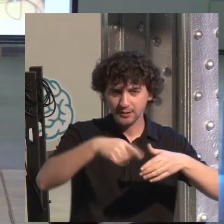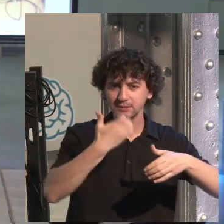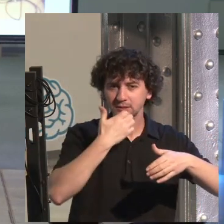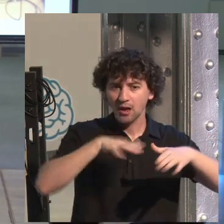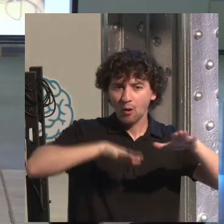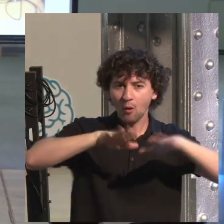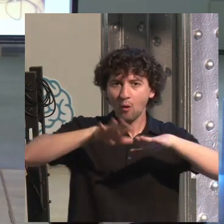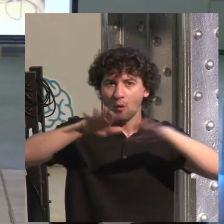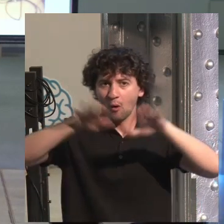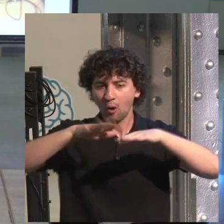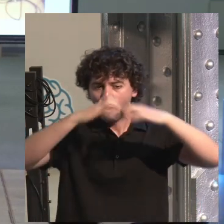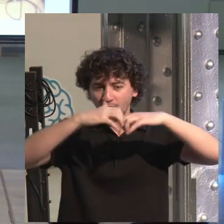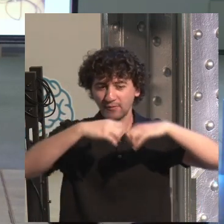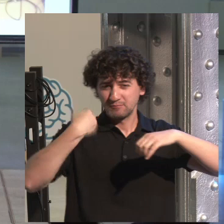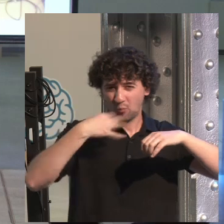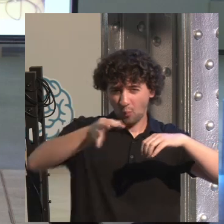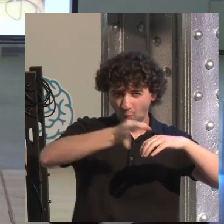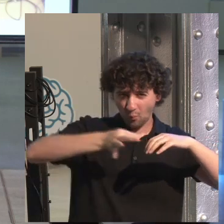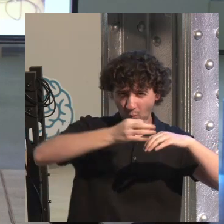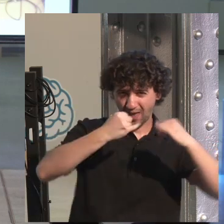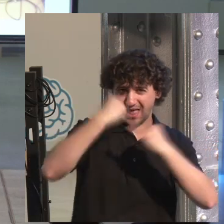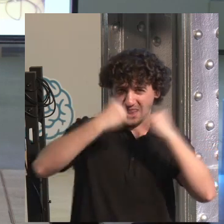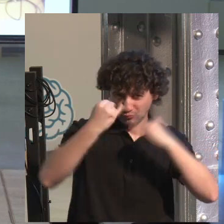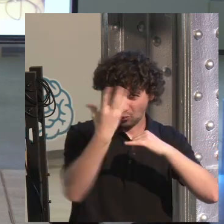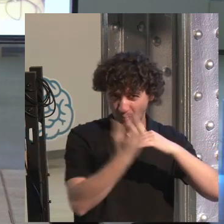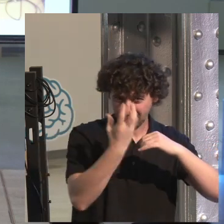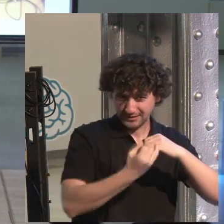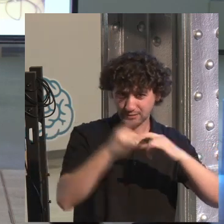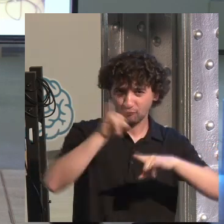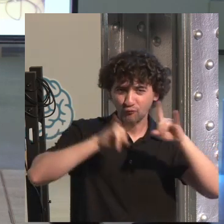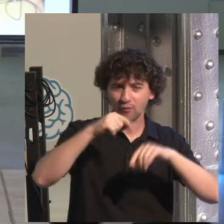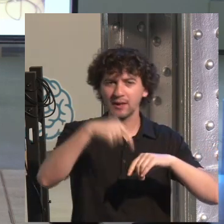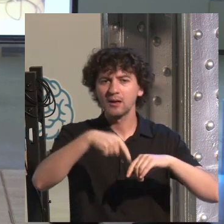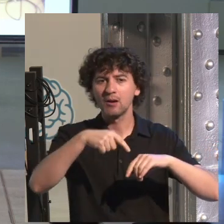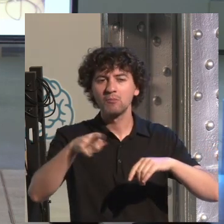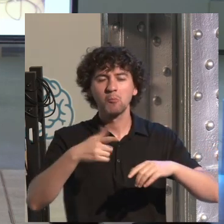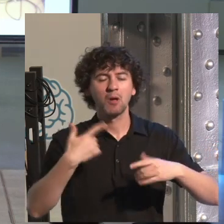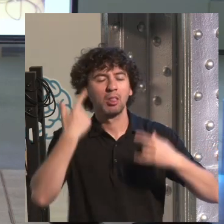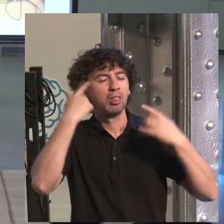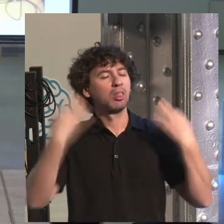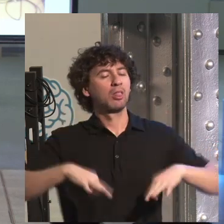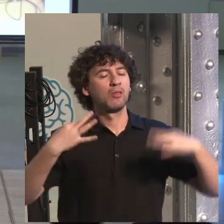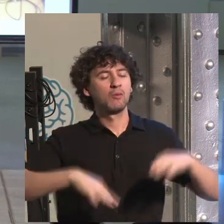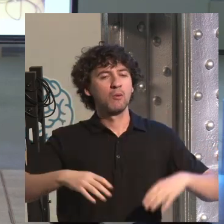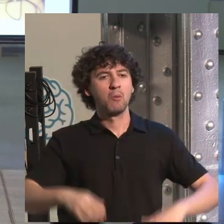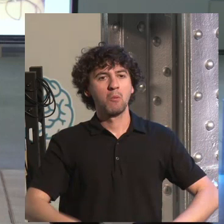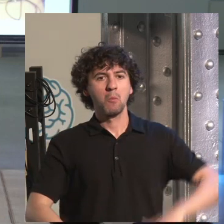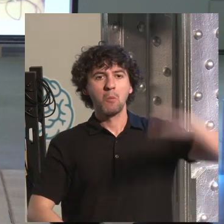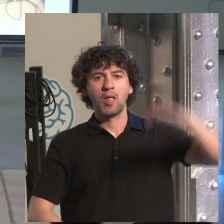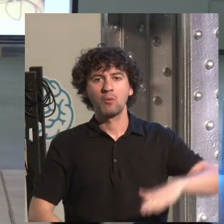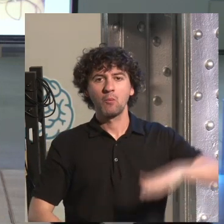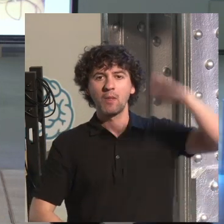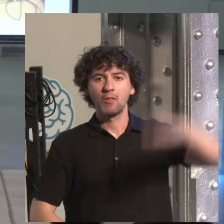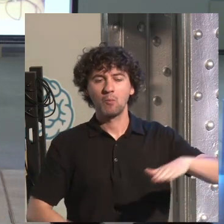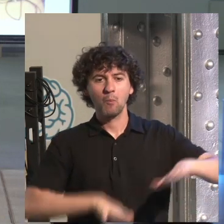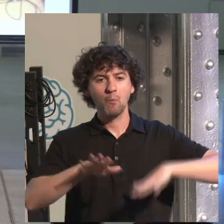activando con la bobina electromagnética, ella involuntariamente va moviendo el brazo porque están